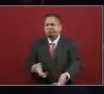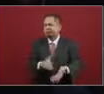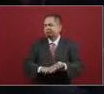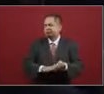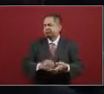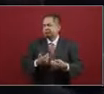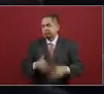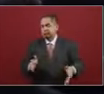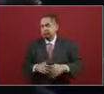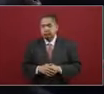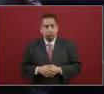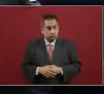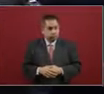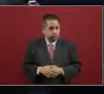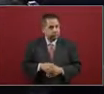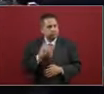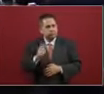de Aviación.